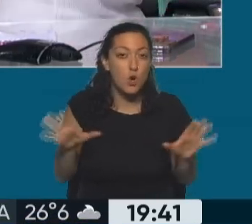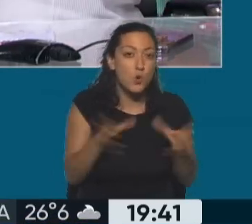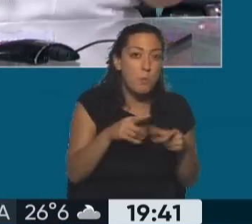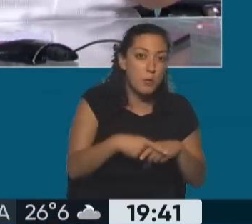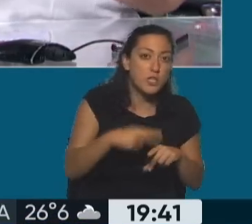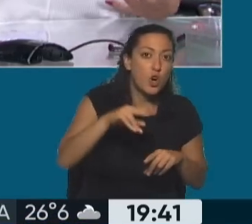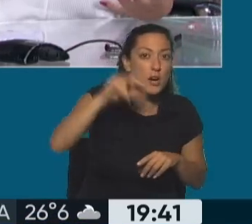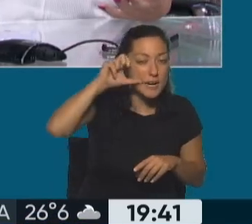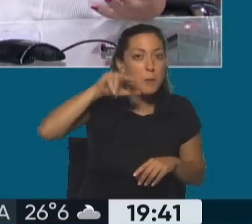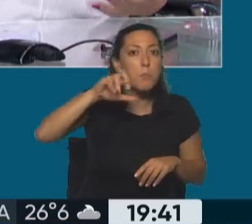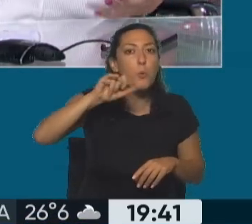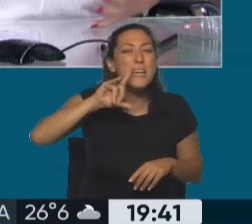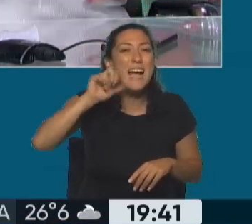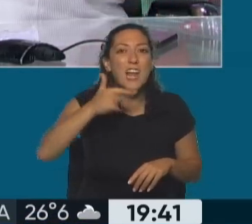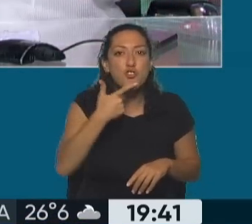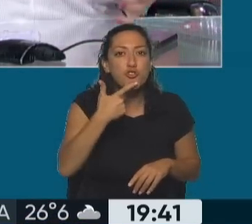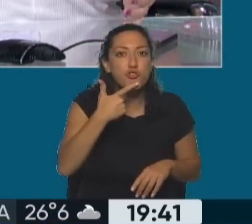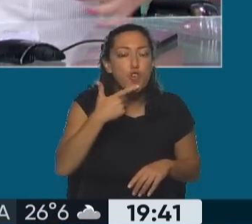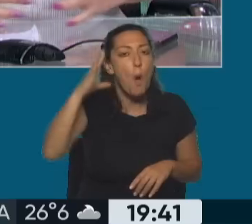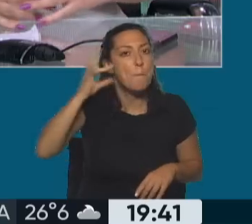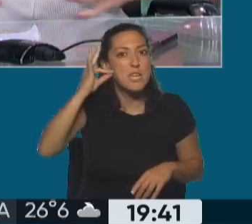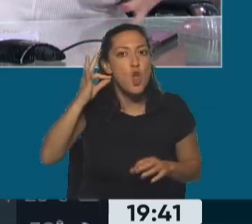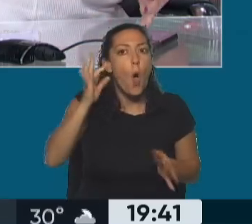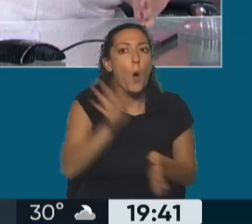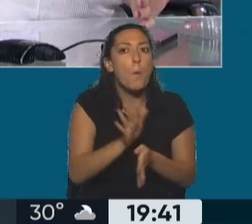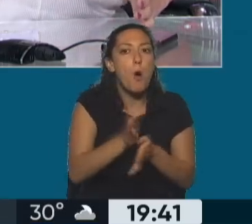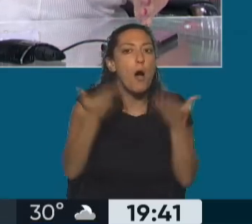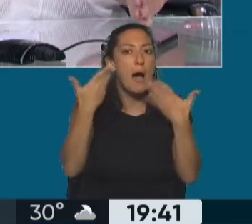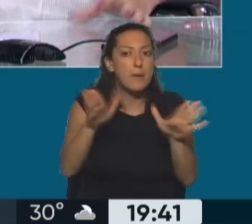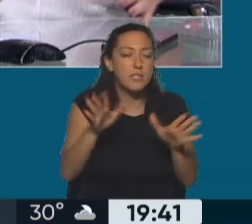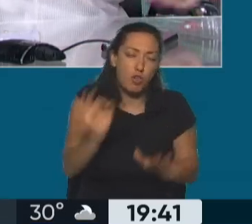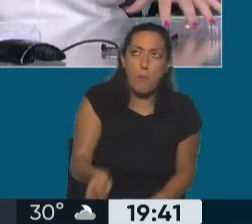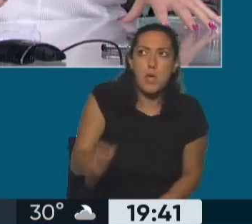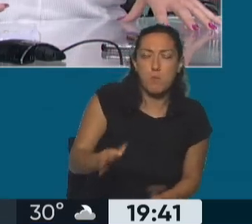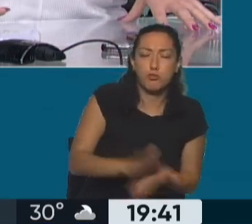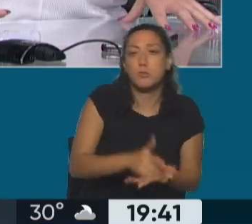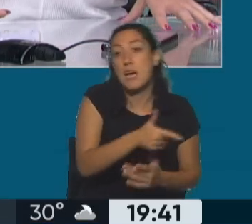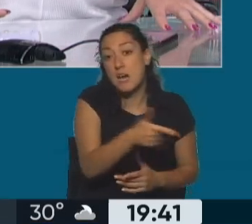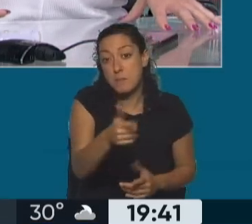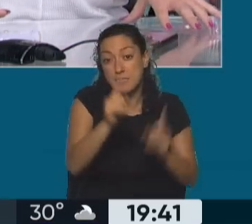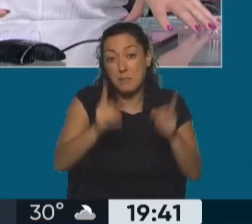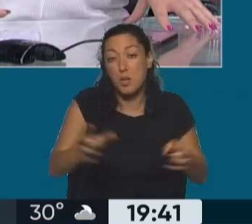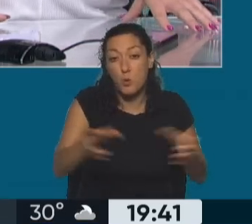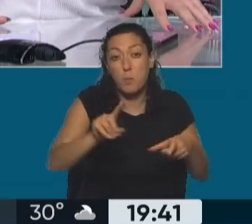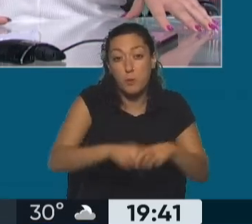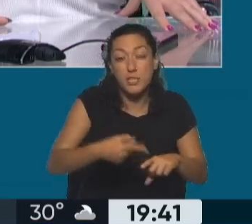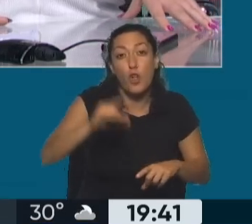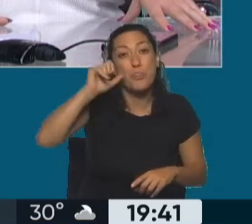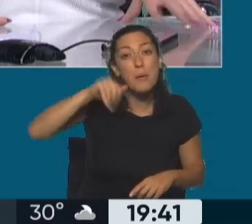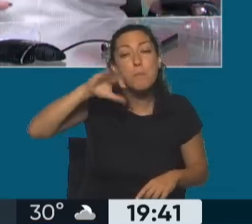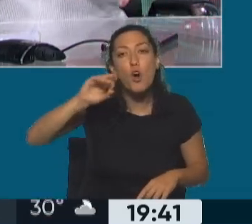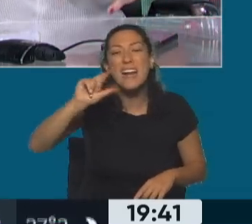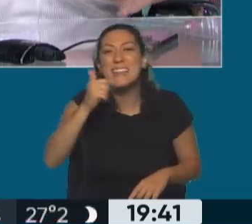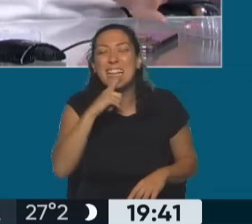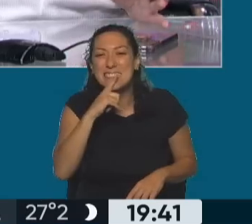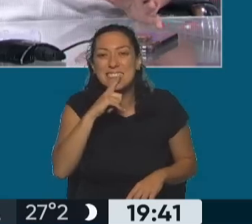que abiertamente tiene una postura de... Sí, lo sabemos muy bien. Bueno, con respecto a las armas, sino también dentro del propio Partido Demócrata. Hay que decir que